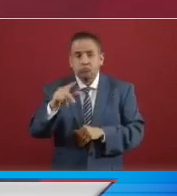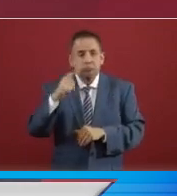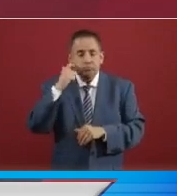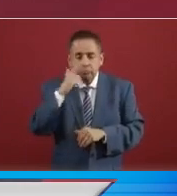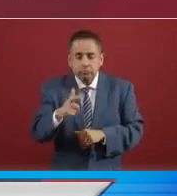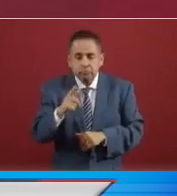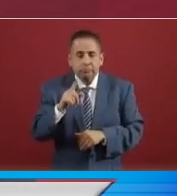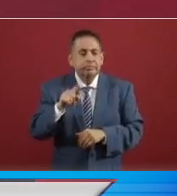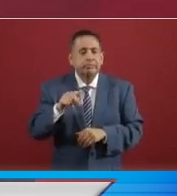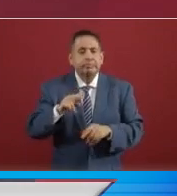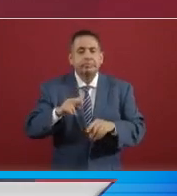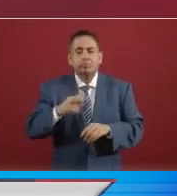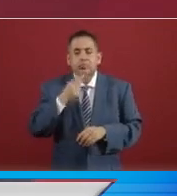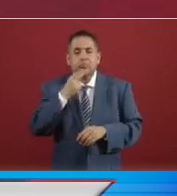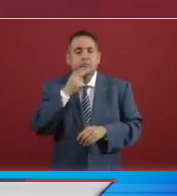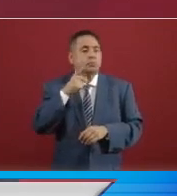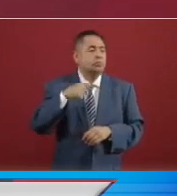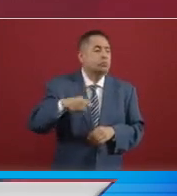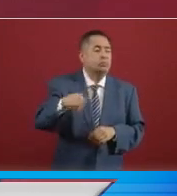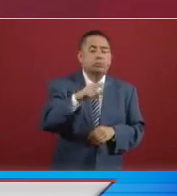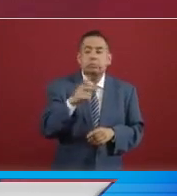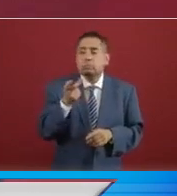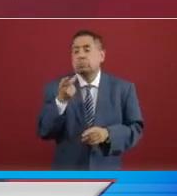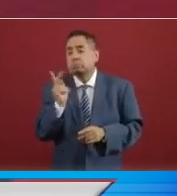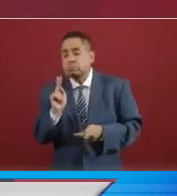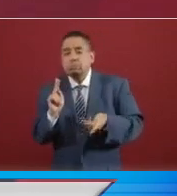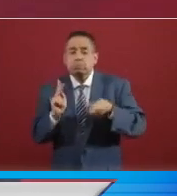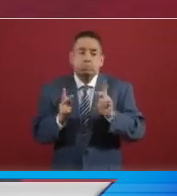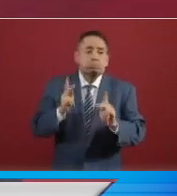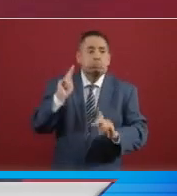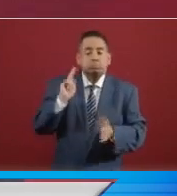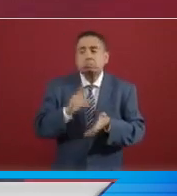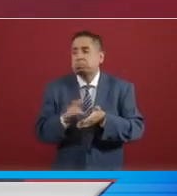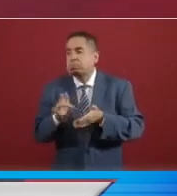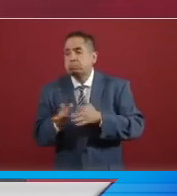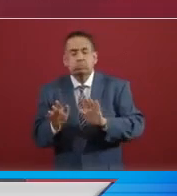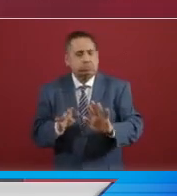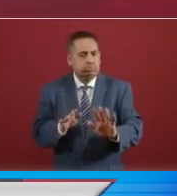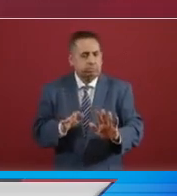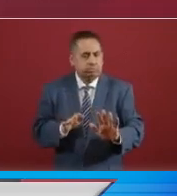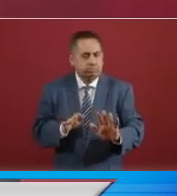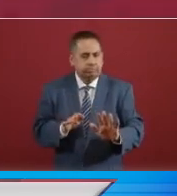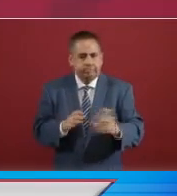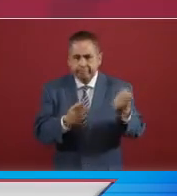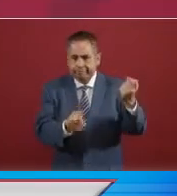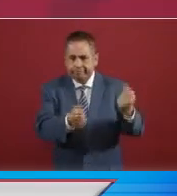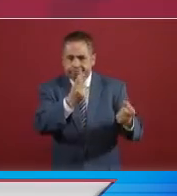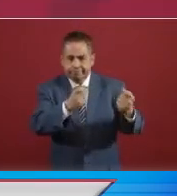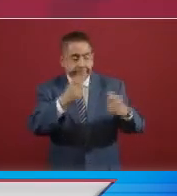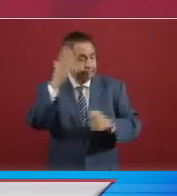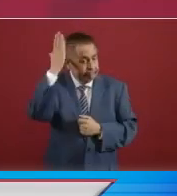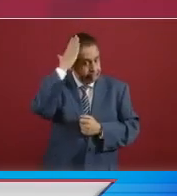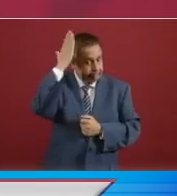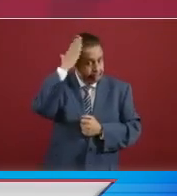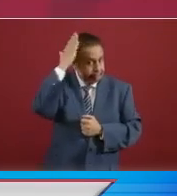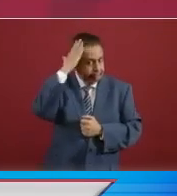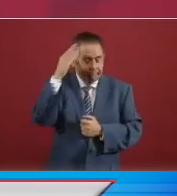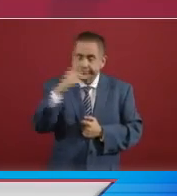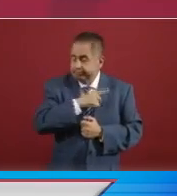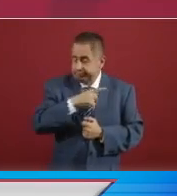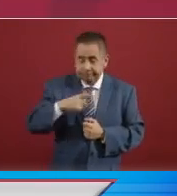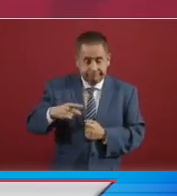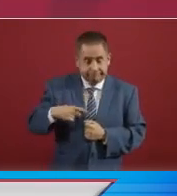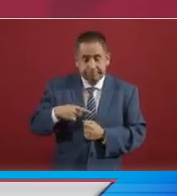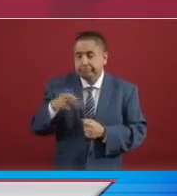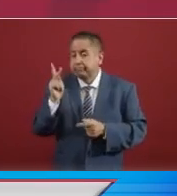cualquier discrepancia o malentendido. No quedará nada de la mal llamada reforma educativa. Primero por justicia, ya que fue una reforma impuesta